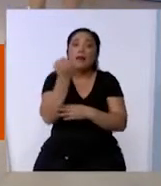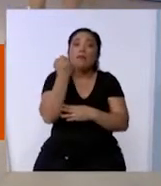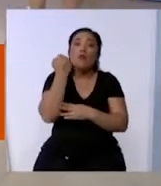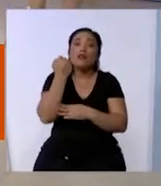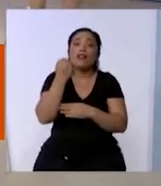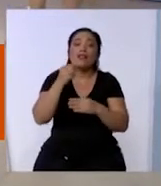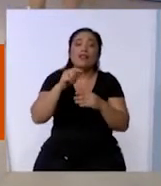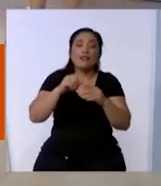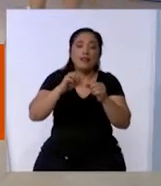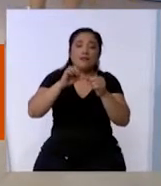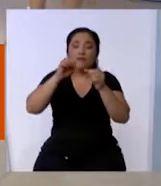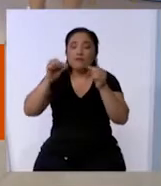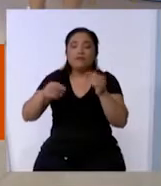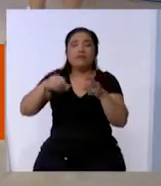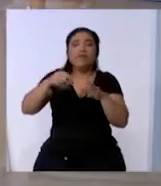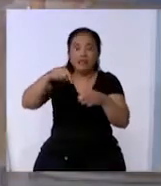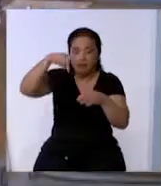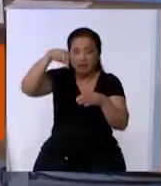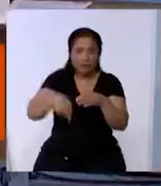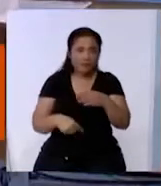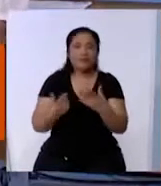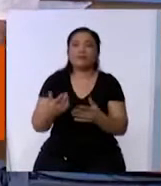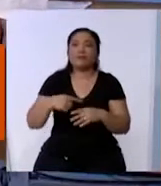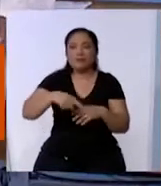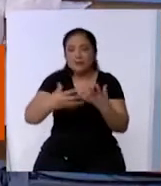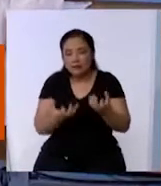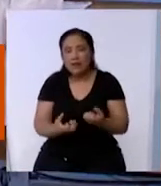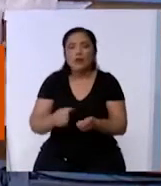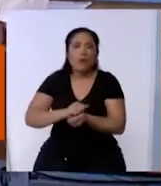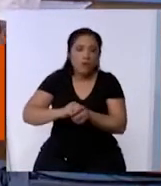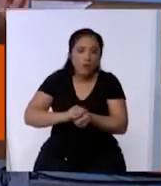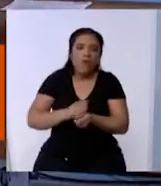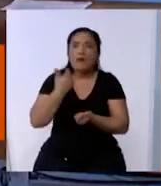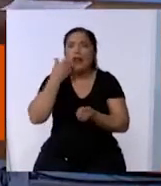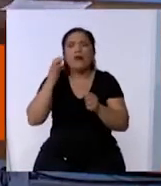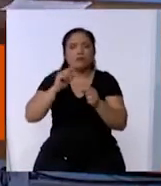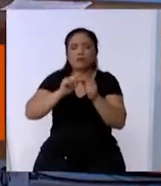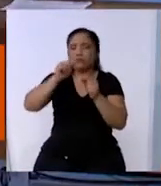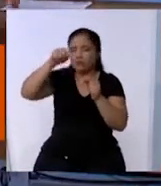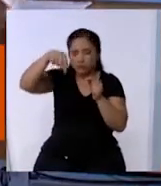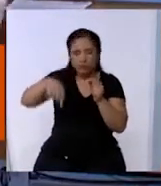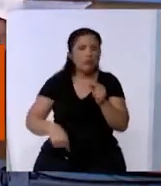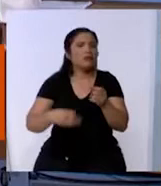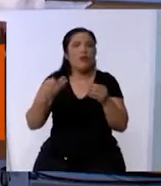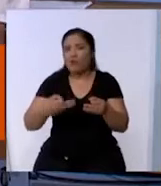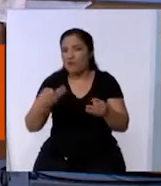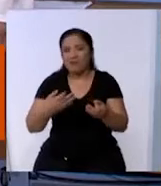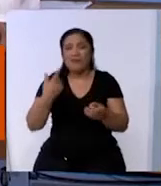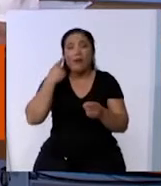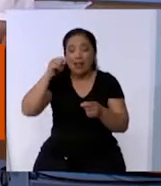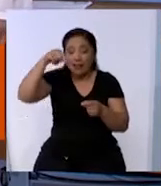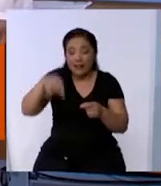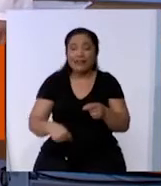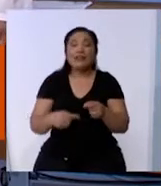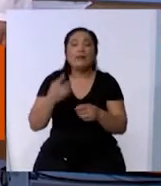Y te puede un golpecito, sí, sí, ¿verdad? El lavarropas, el secarropas, la heladera. Tiene que tener un cablecito, sí, claro, que pasa la corriente